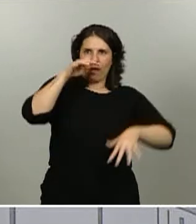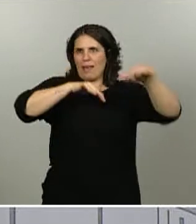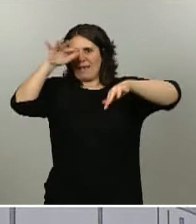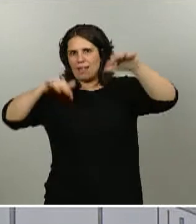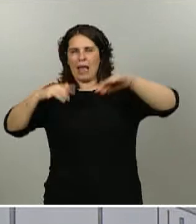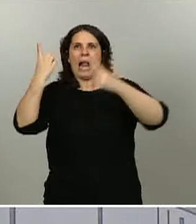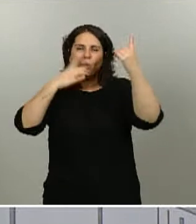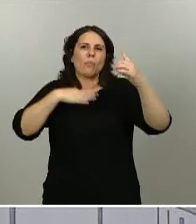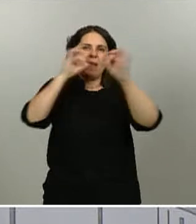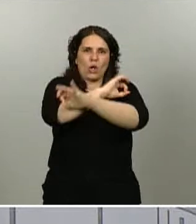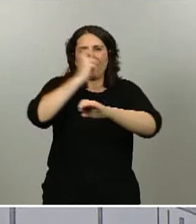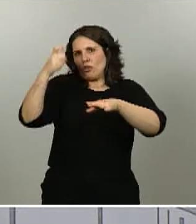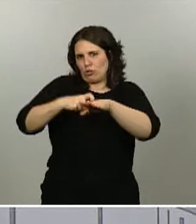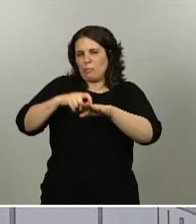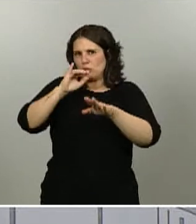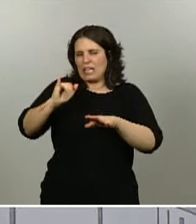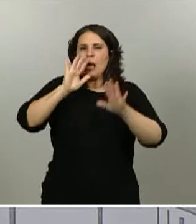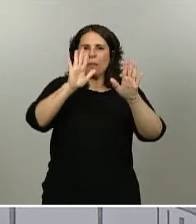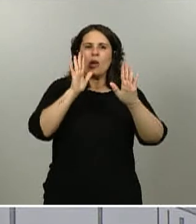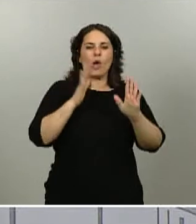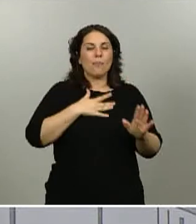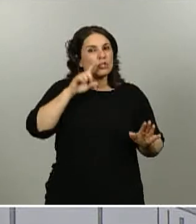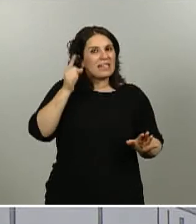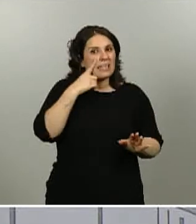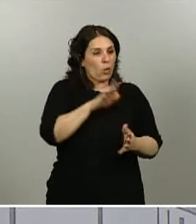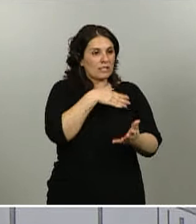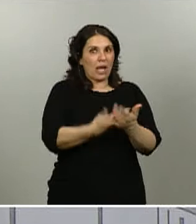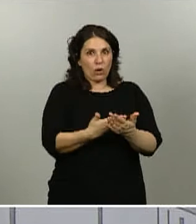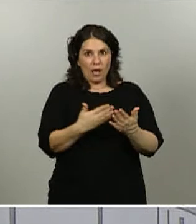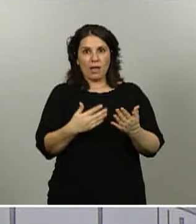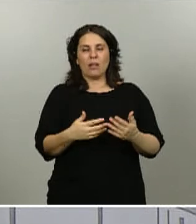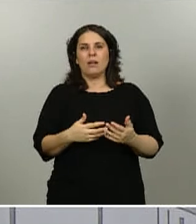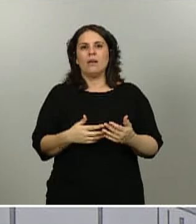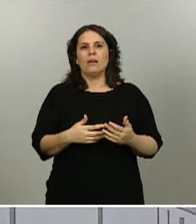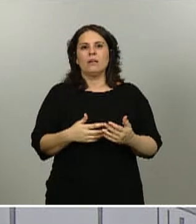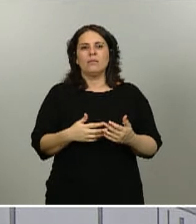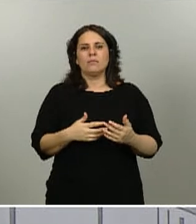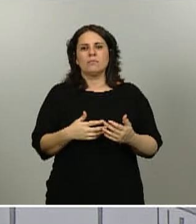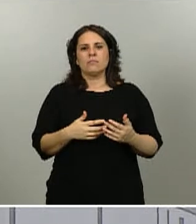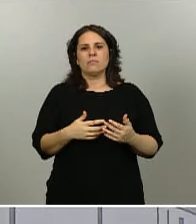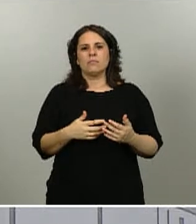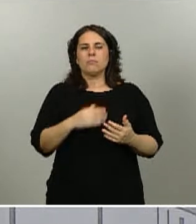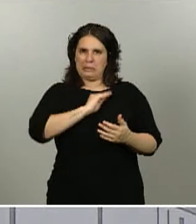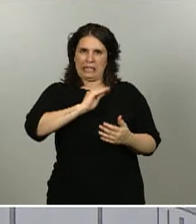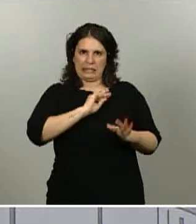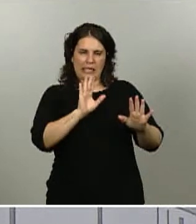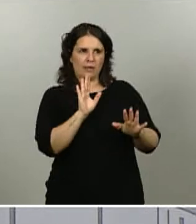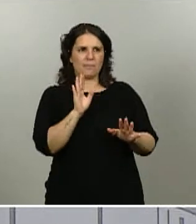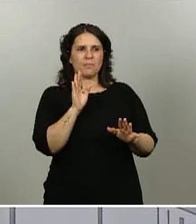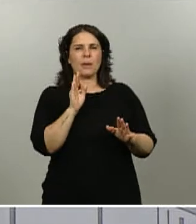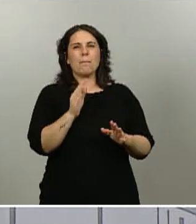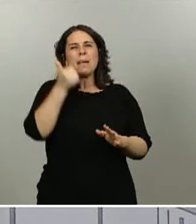tipo, pero los que hemos detectado hasta ahora, en una parte no completa, pero sí importante, se debían a un error